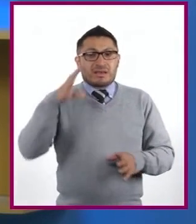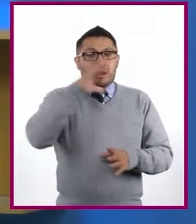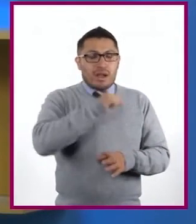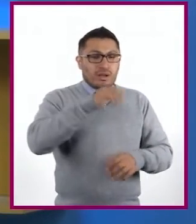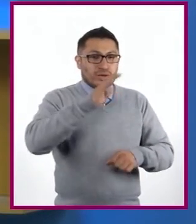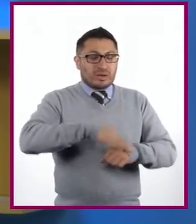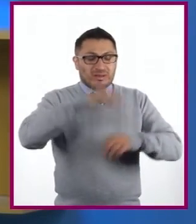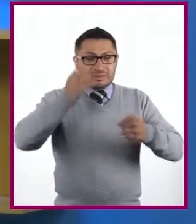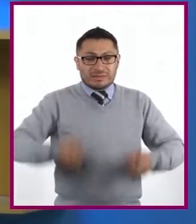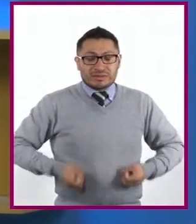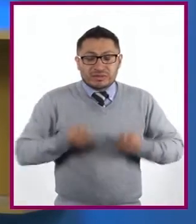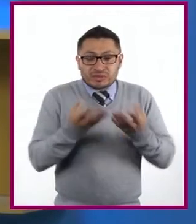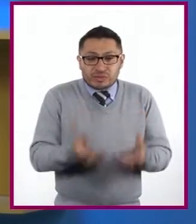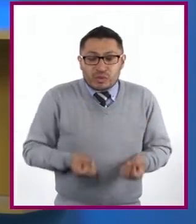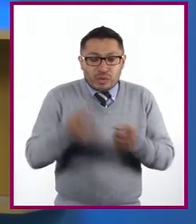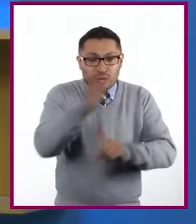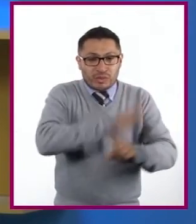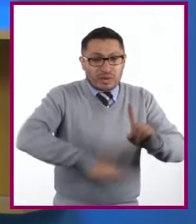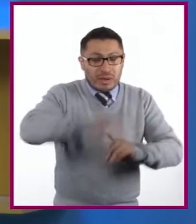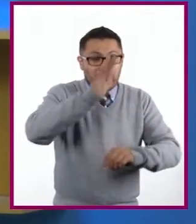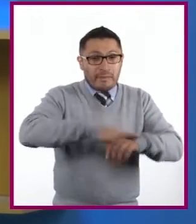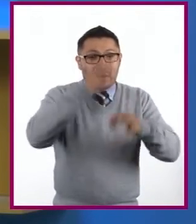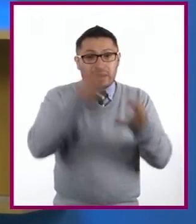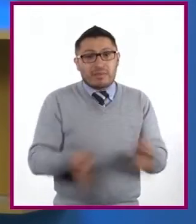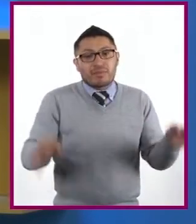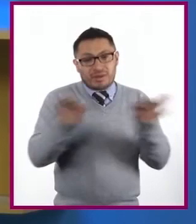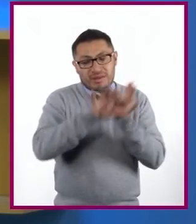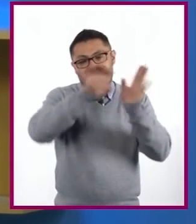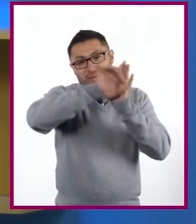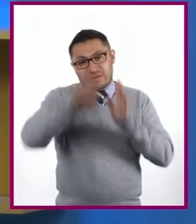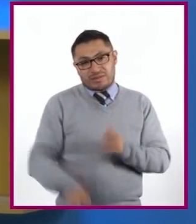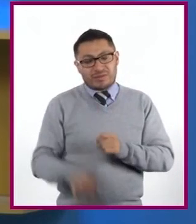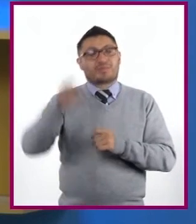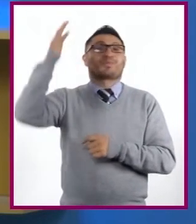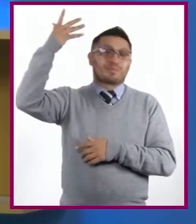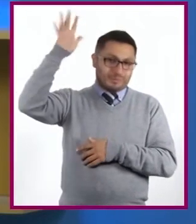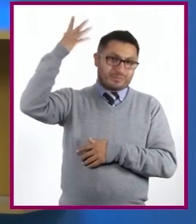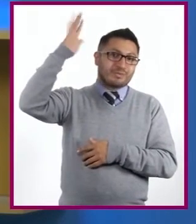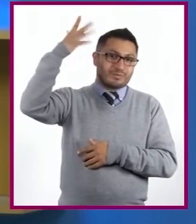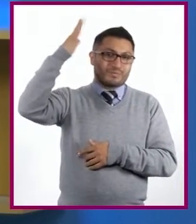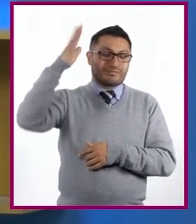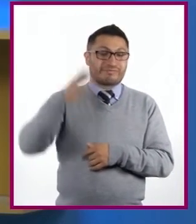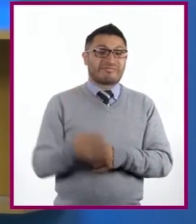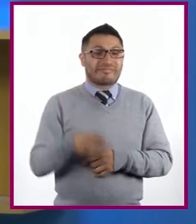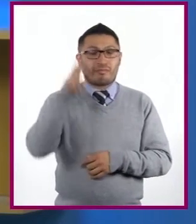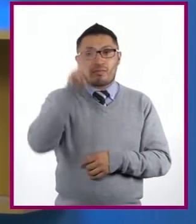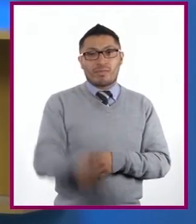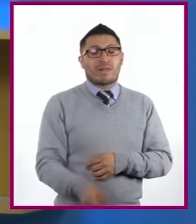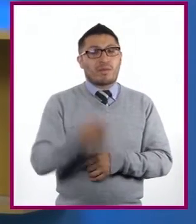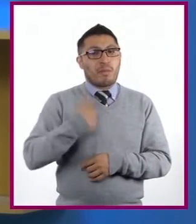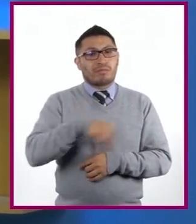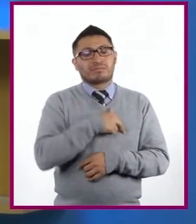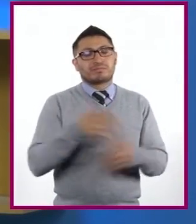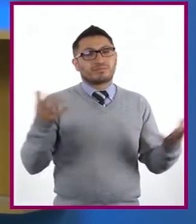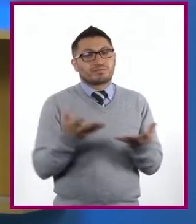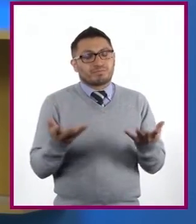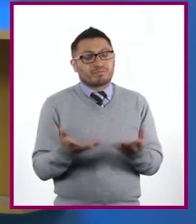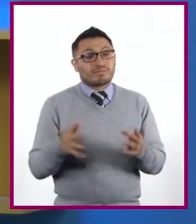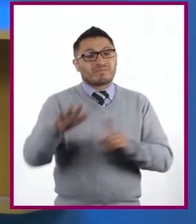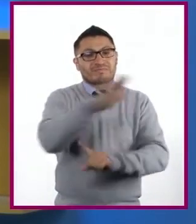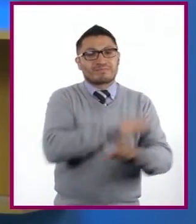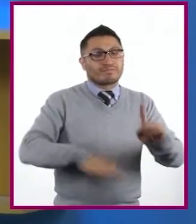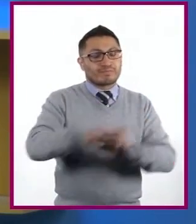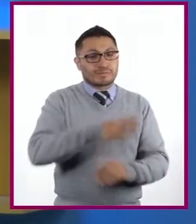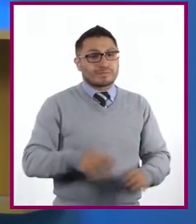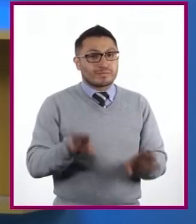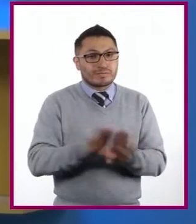fuertes hacia el ambiente. El más importante, por ejemplo, sería el sol. En realidad, lo que hacemos nosotros con el ambiente